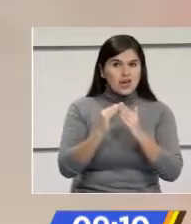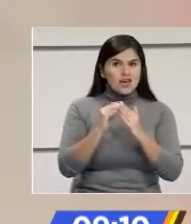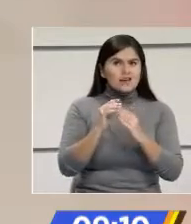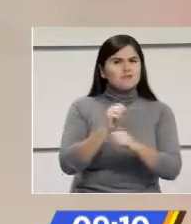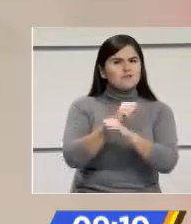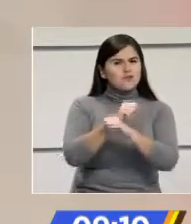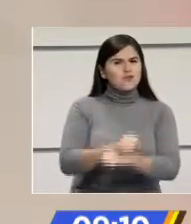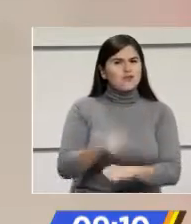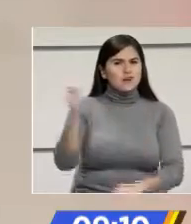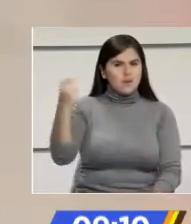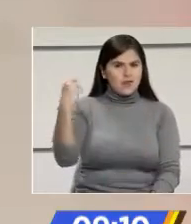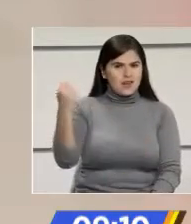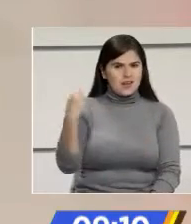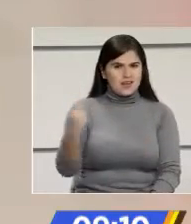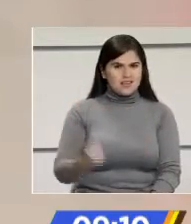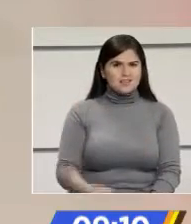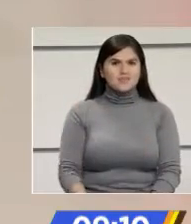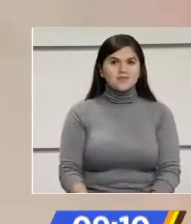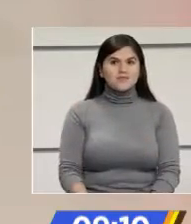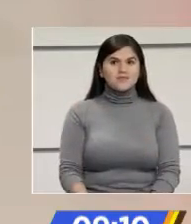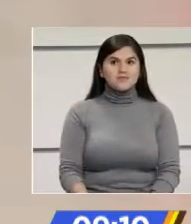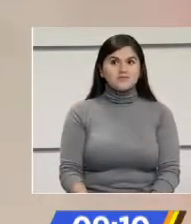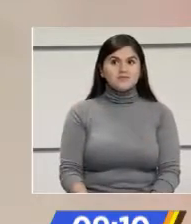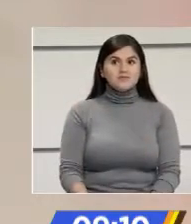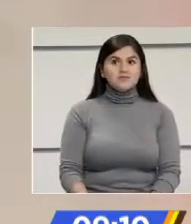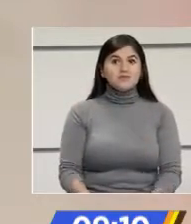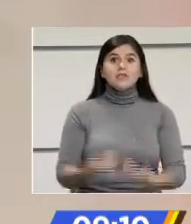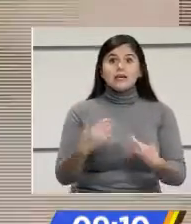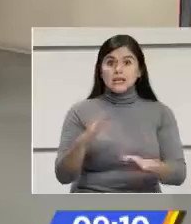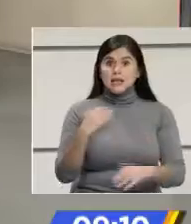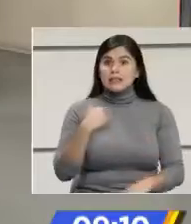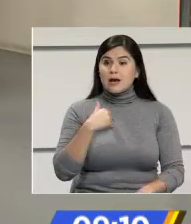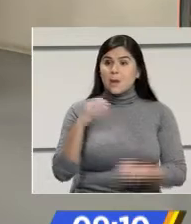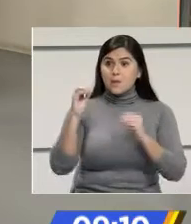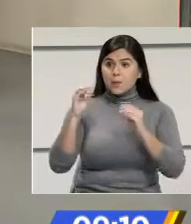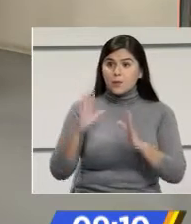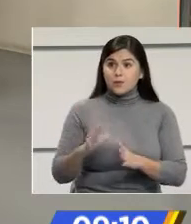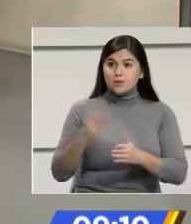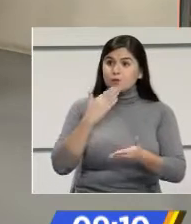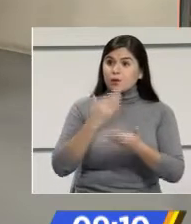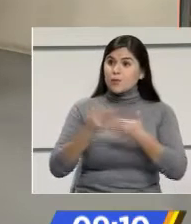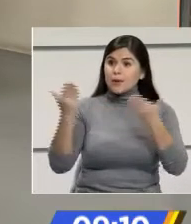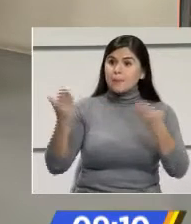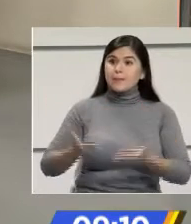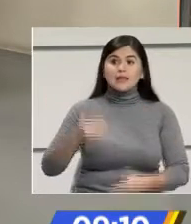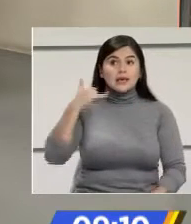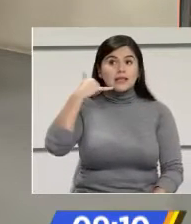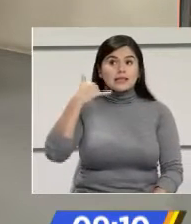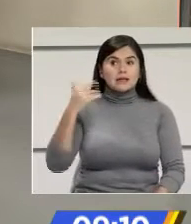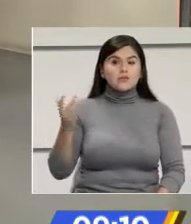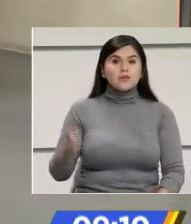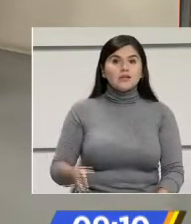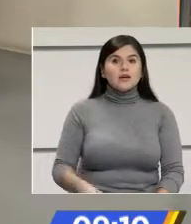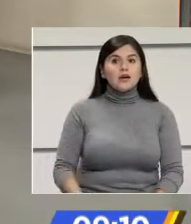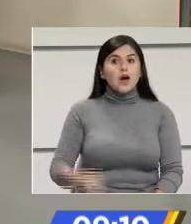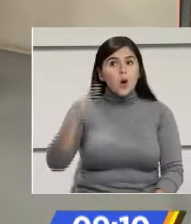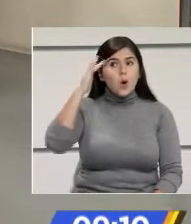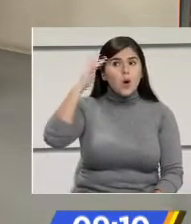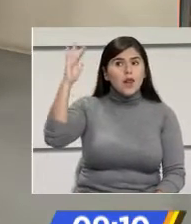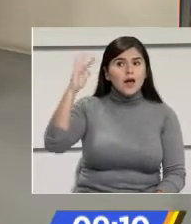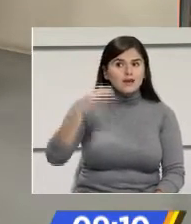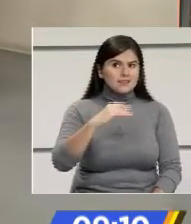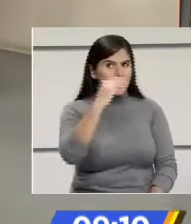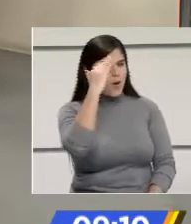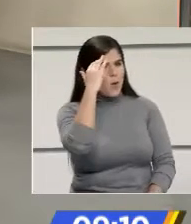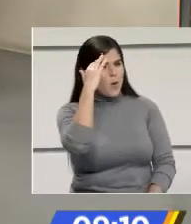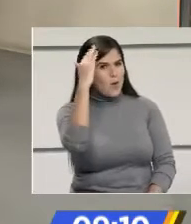este momento. Bueno, la tenemos vía telefónica para conversar con ella. Ah, ok, perfecto. Okay, le damos la bienvenida. Hola.